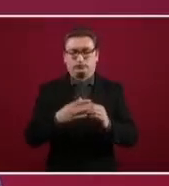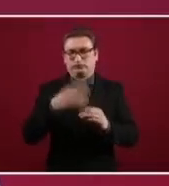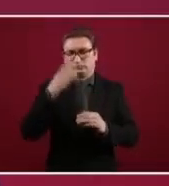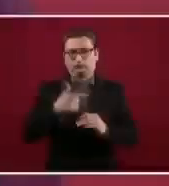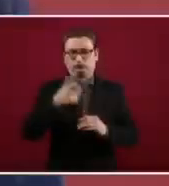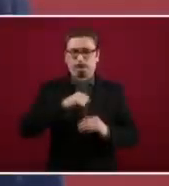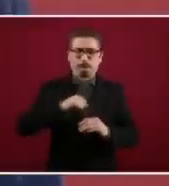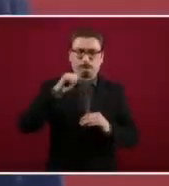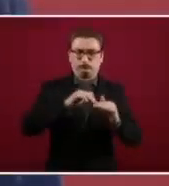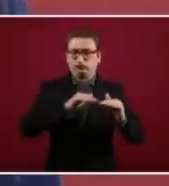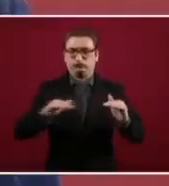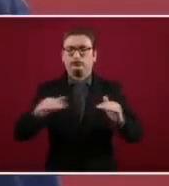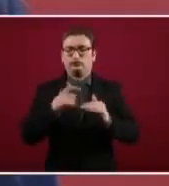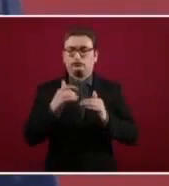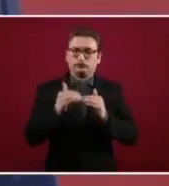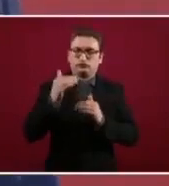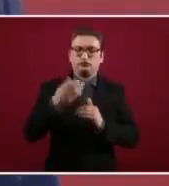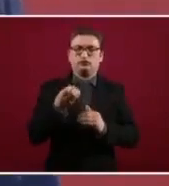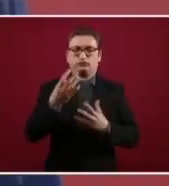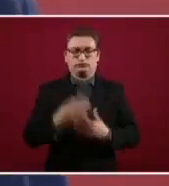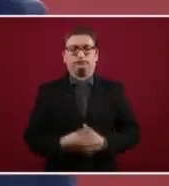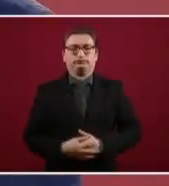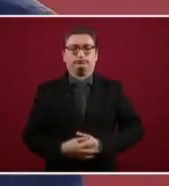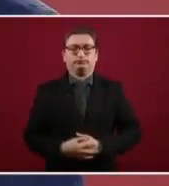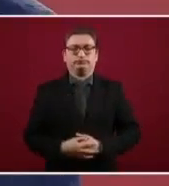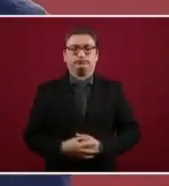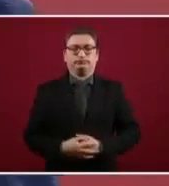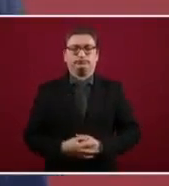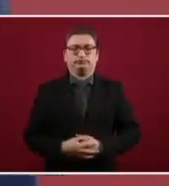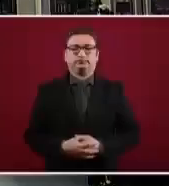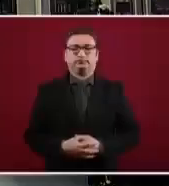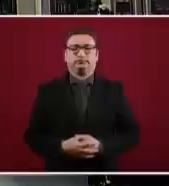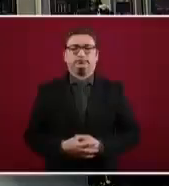inflación qué